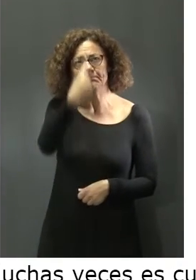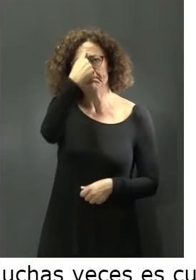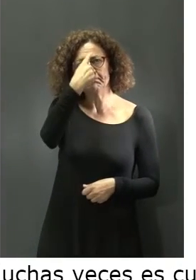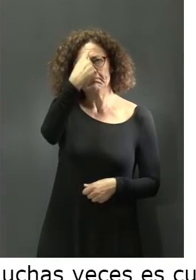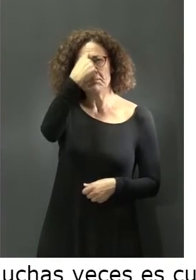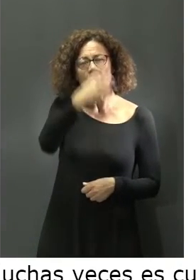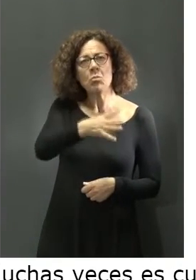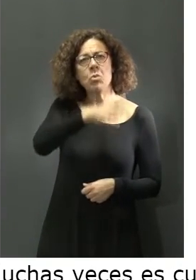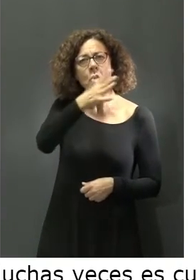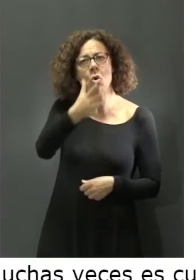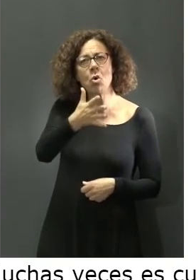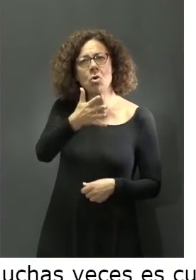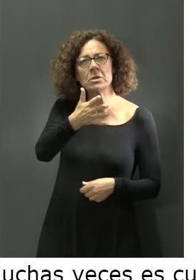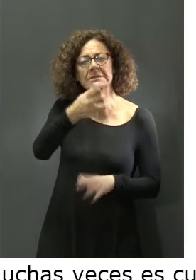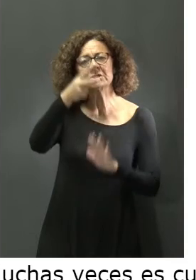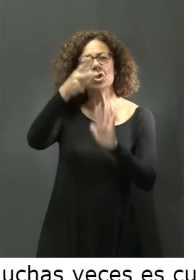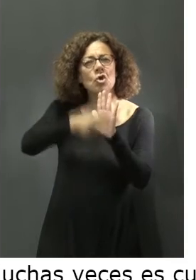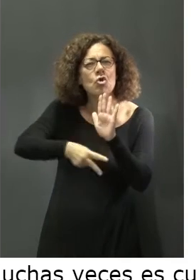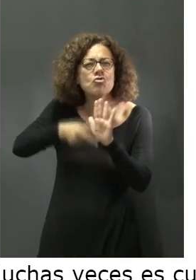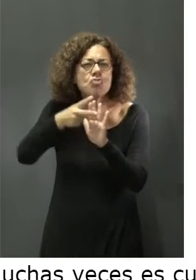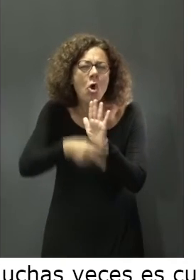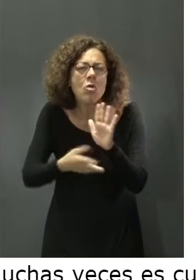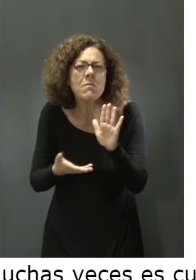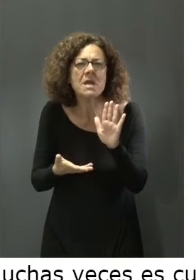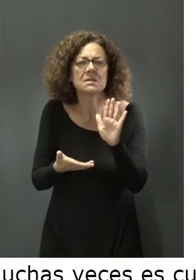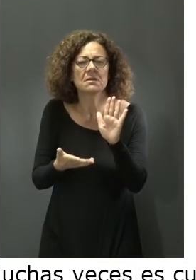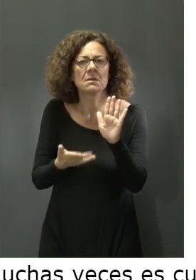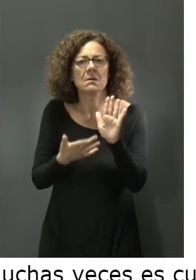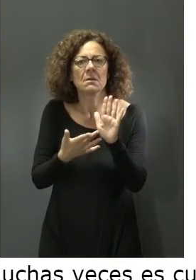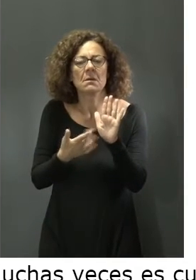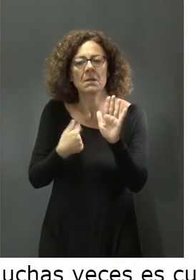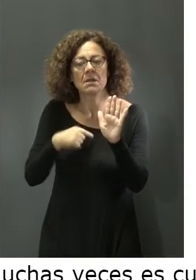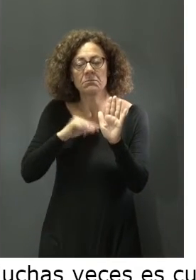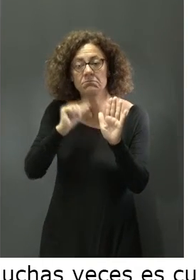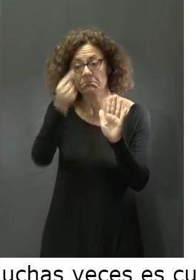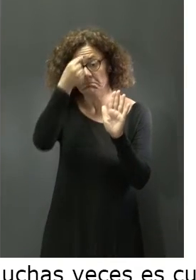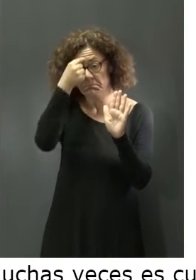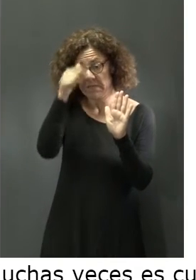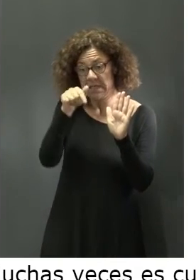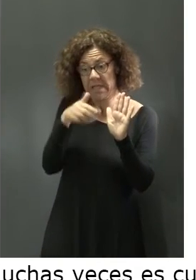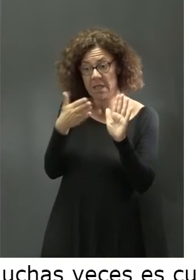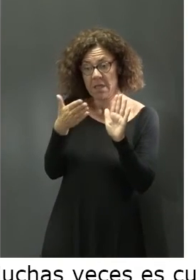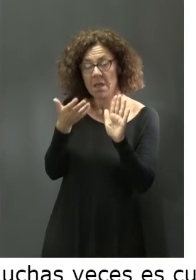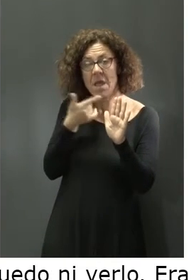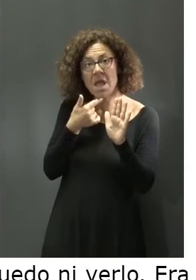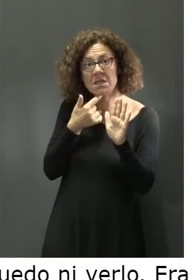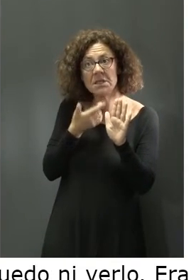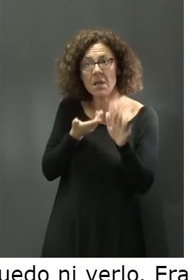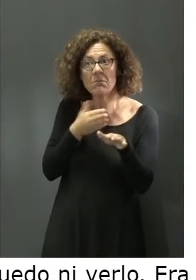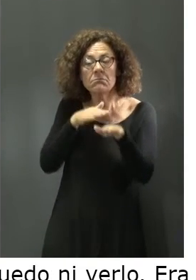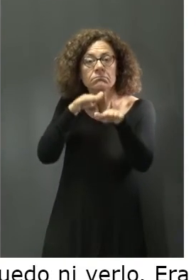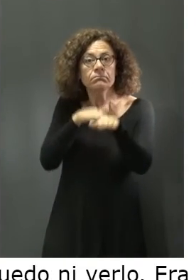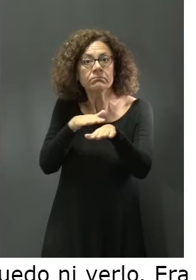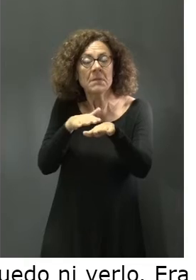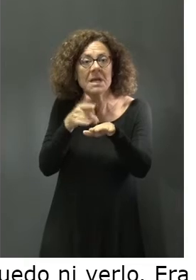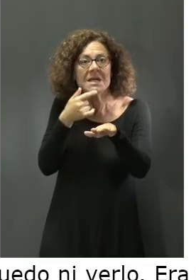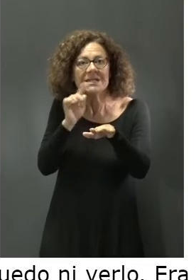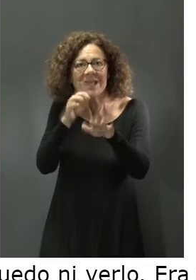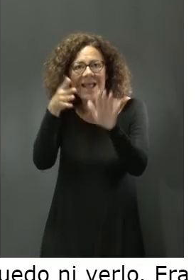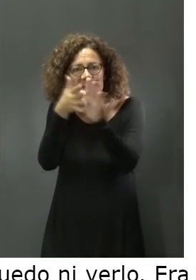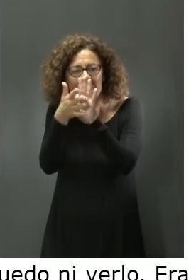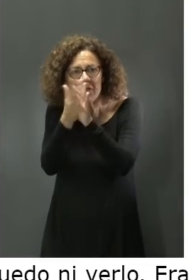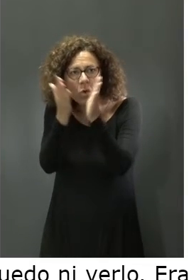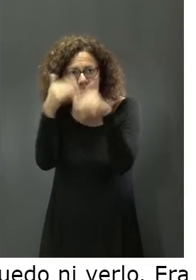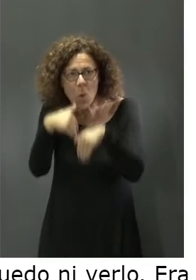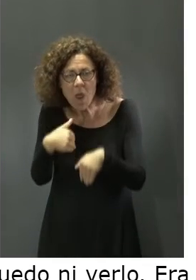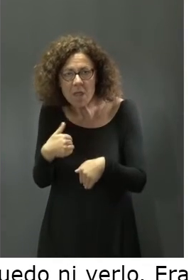ritos, por normas que nos hacían entender que si esta exposición absolutamente fundamentada no se podía dar, que